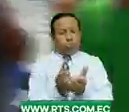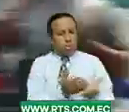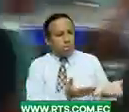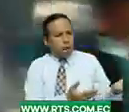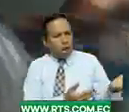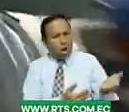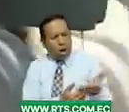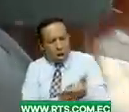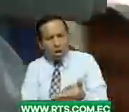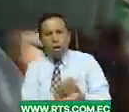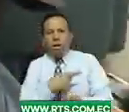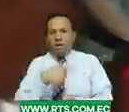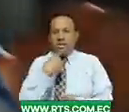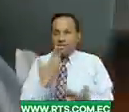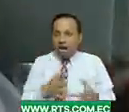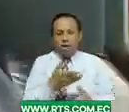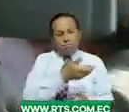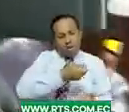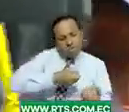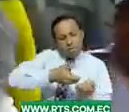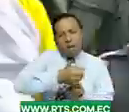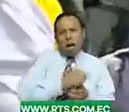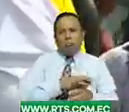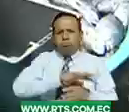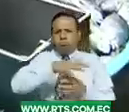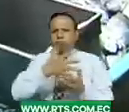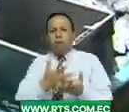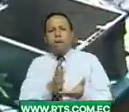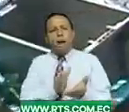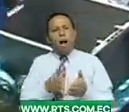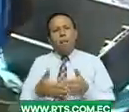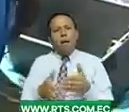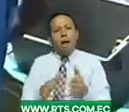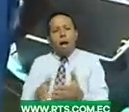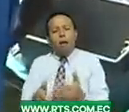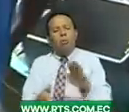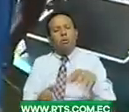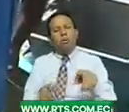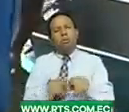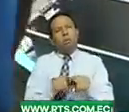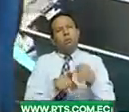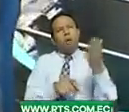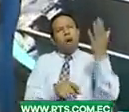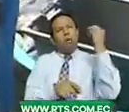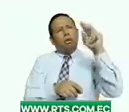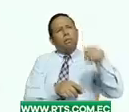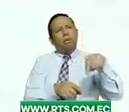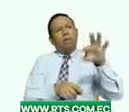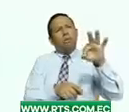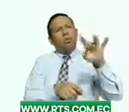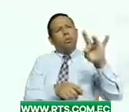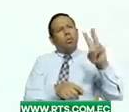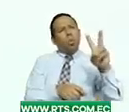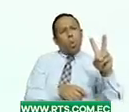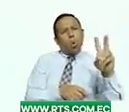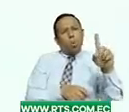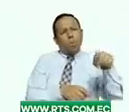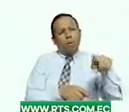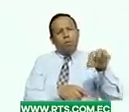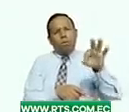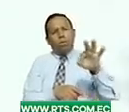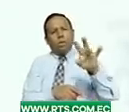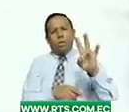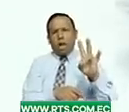año 1982 y en 1997 podría repetirse. Por eso, todos los días